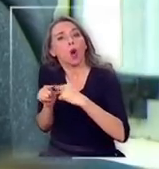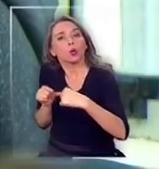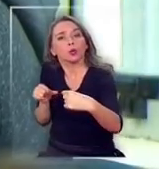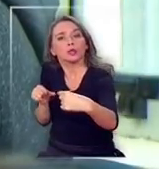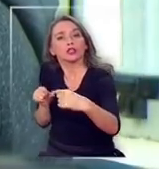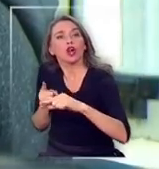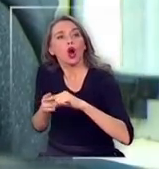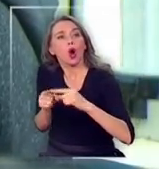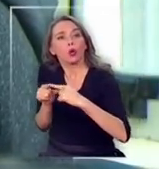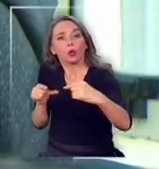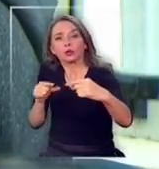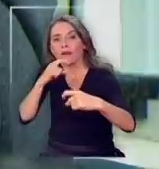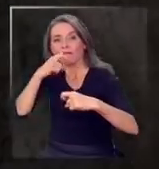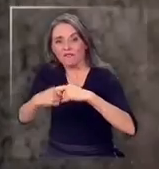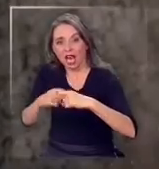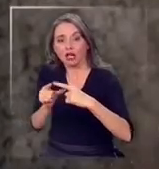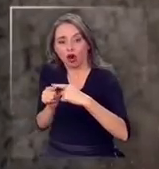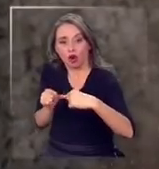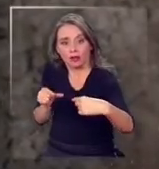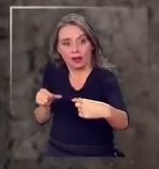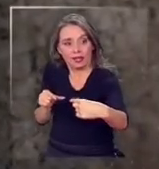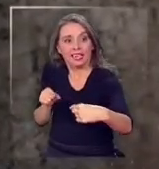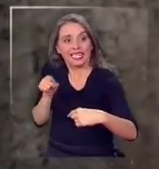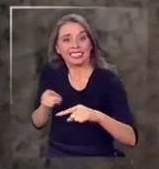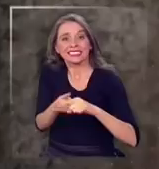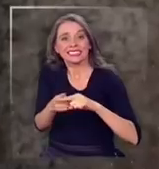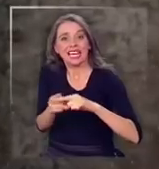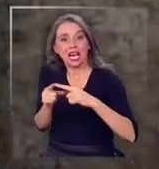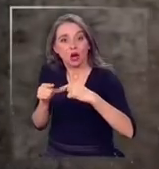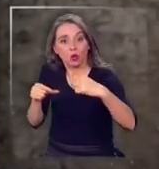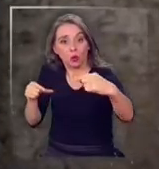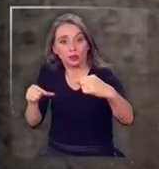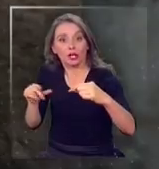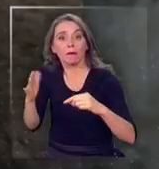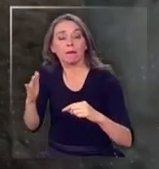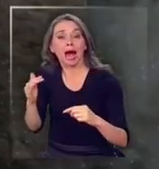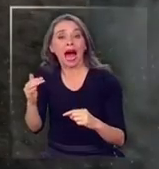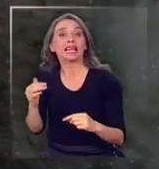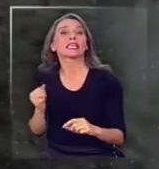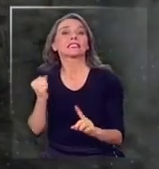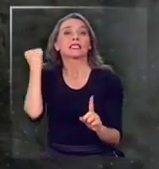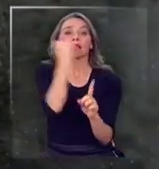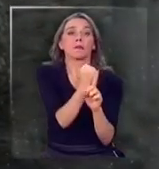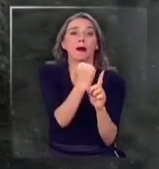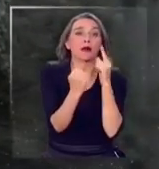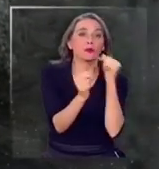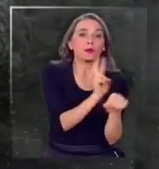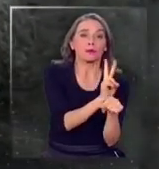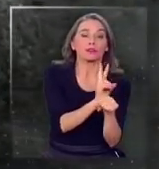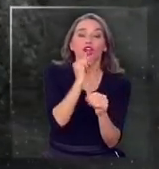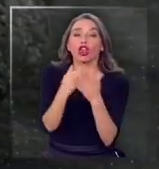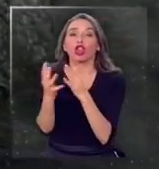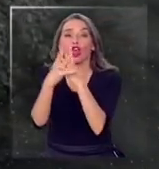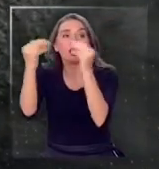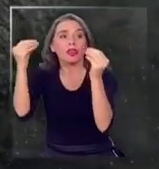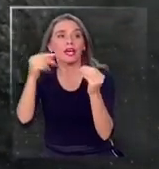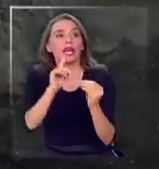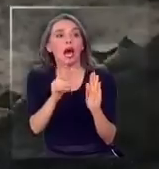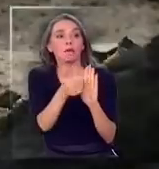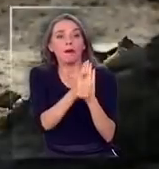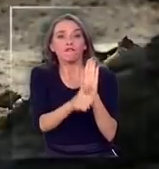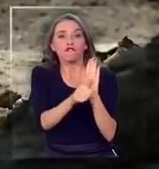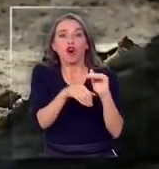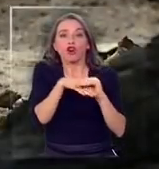Y era un cuchillo metálico entero. Arma que podría ser la homicida, que está sin paradero conocido. Solo quedan estas